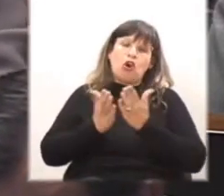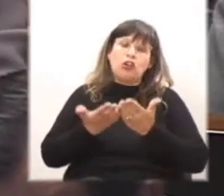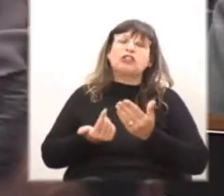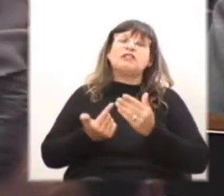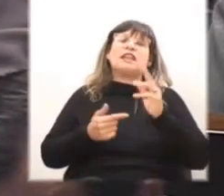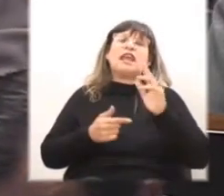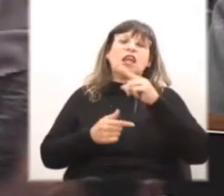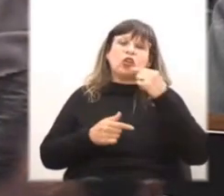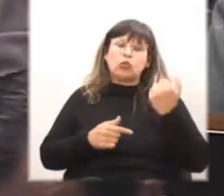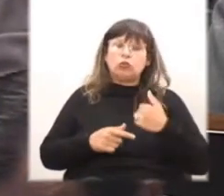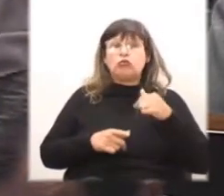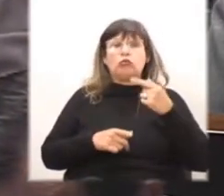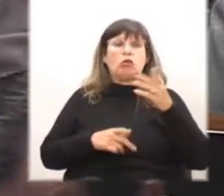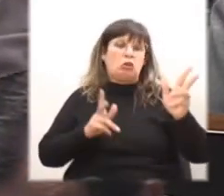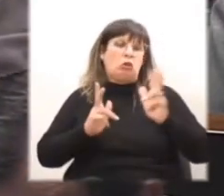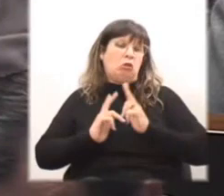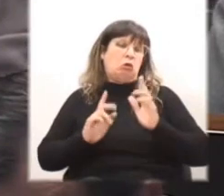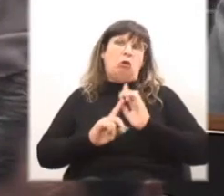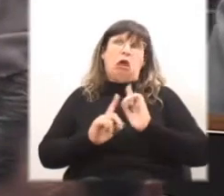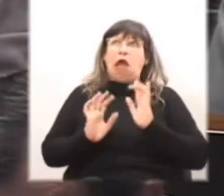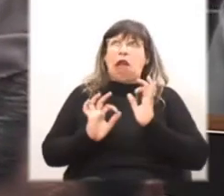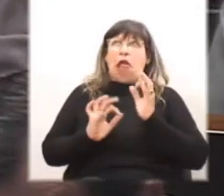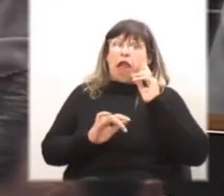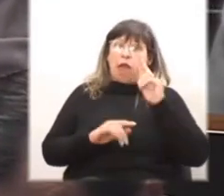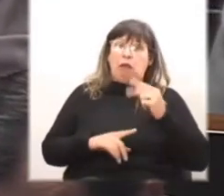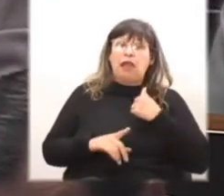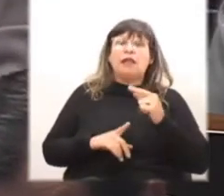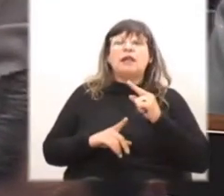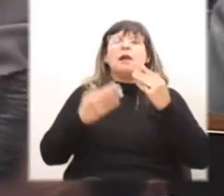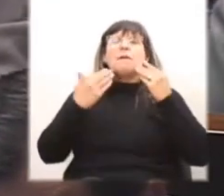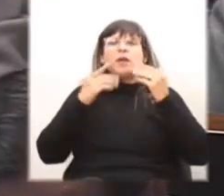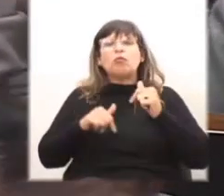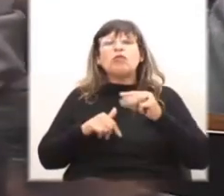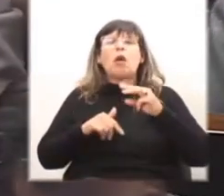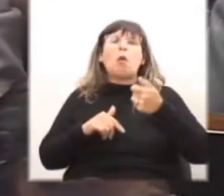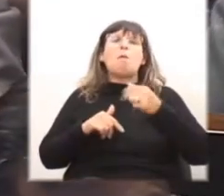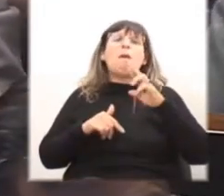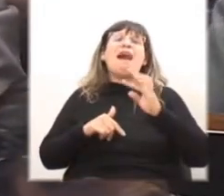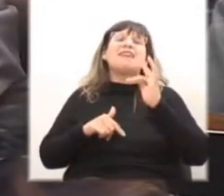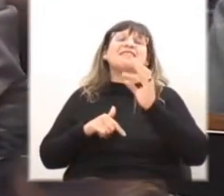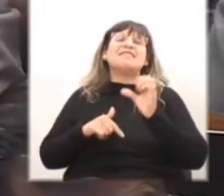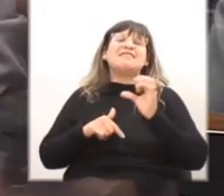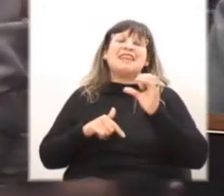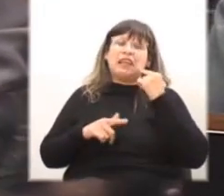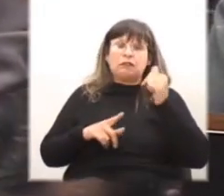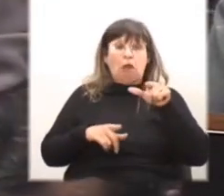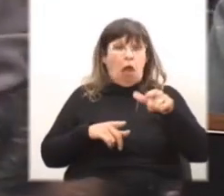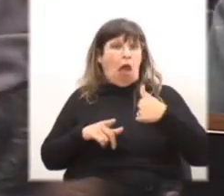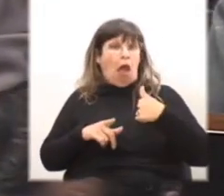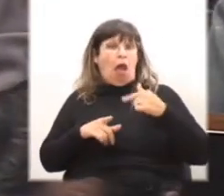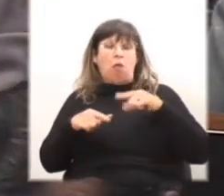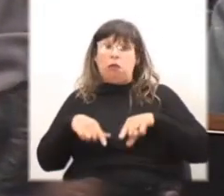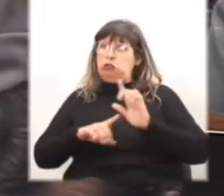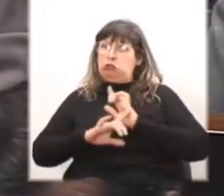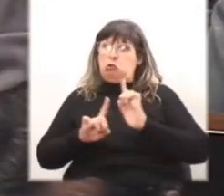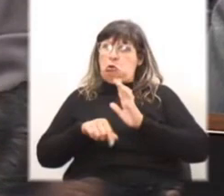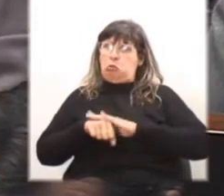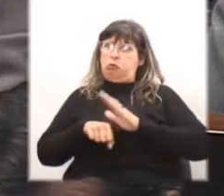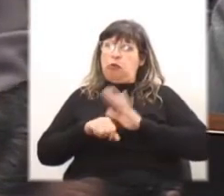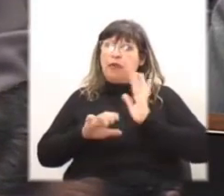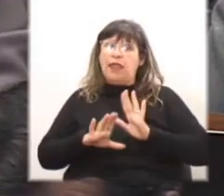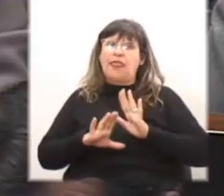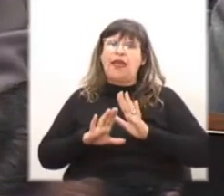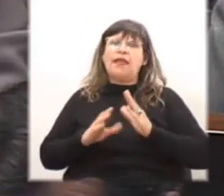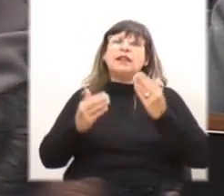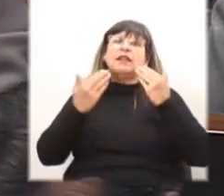tiene que ver. Preguntamos sobre el caso Marcet y según el ministro su cartera no tiene responsabilidad. Preguntamos